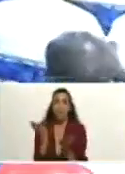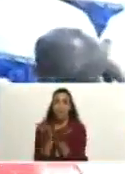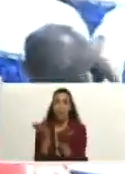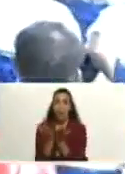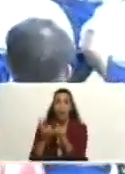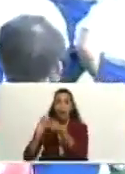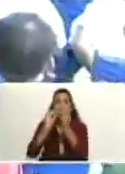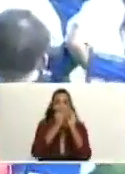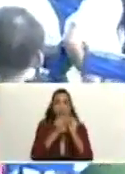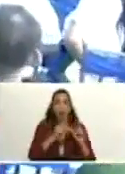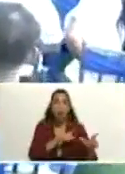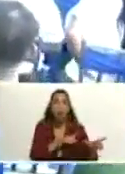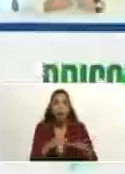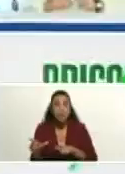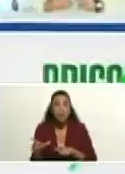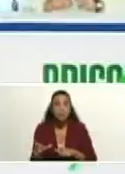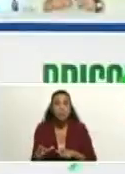recuperado,